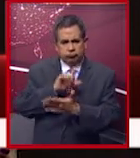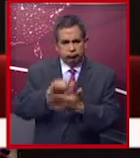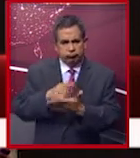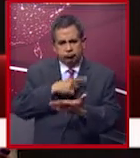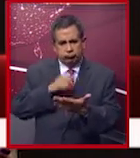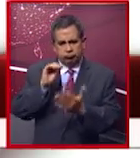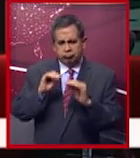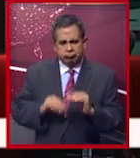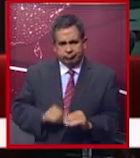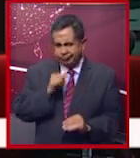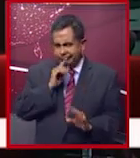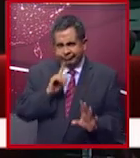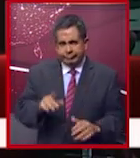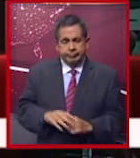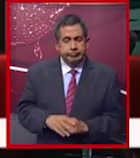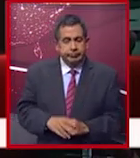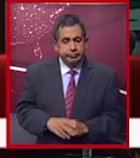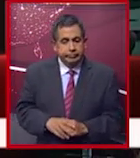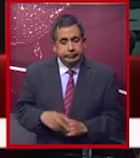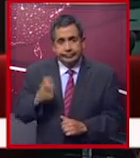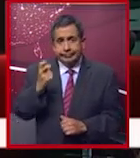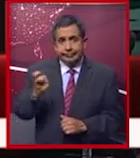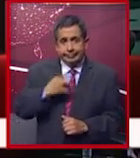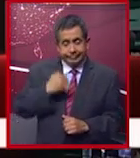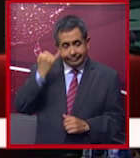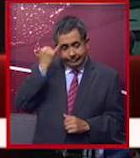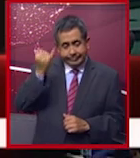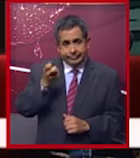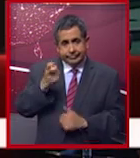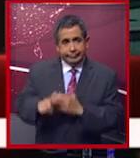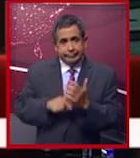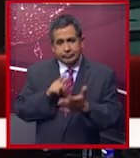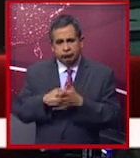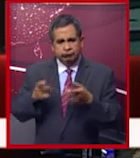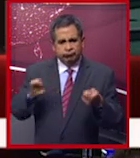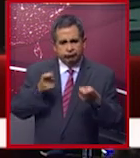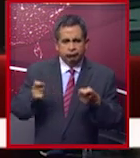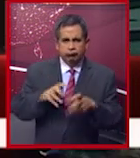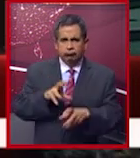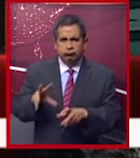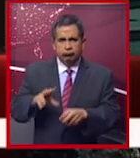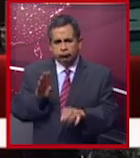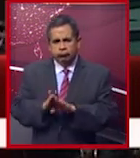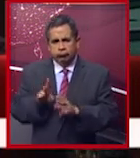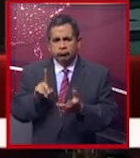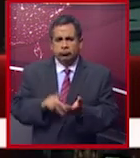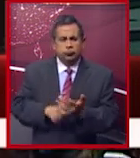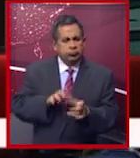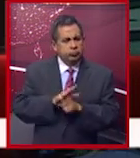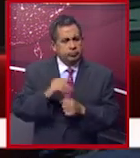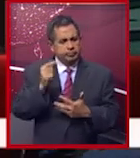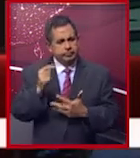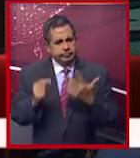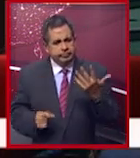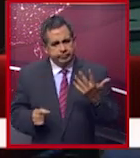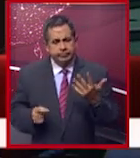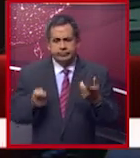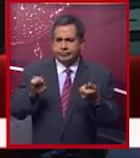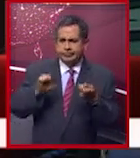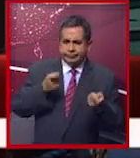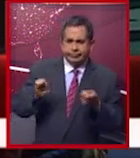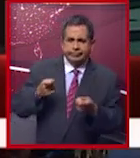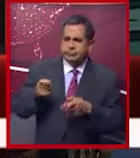tener dicha ley. Y hoy precisamente esta ley regula cuáles son las condiciones, regula